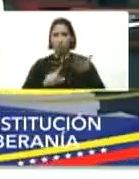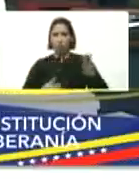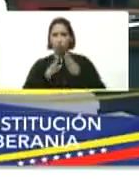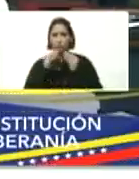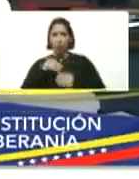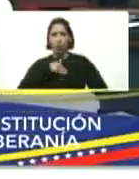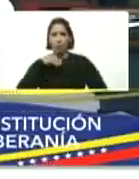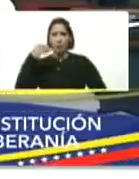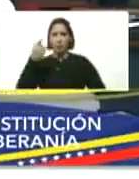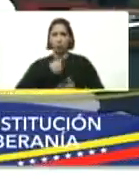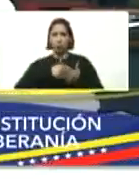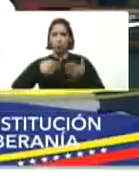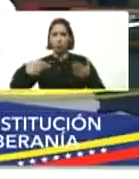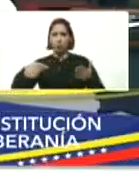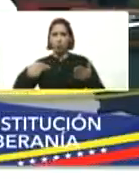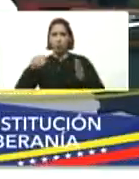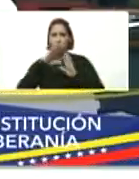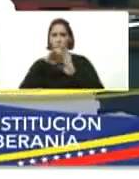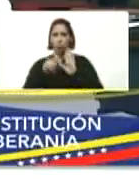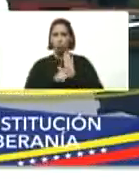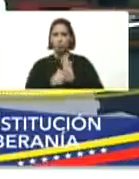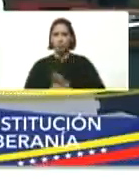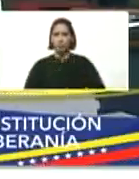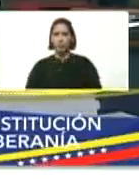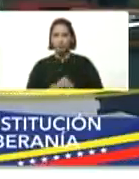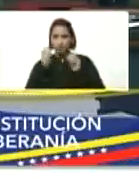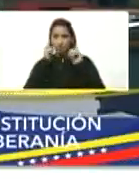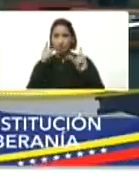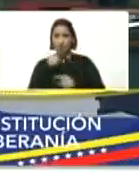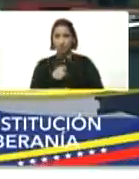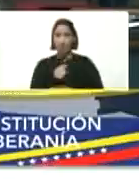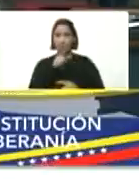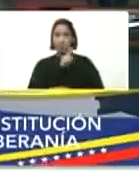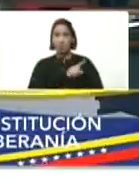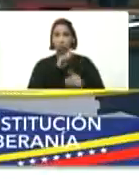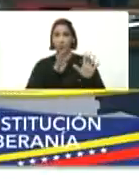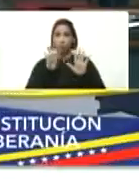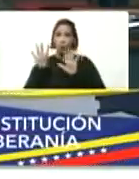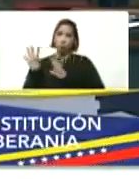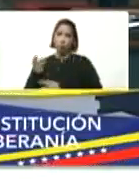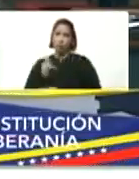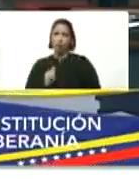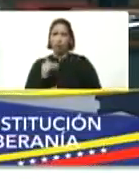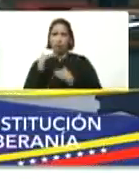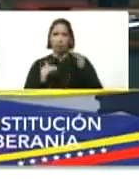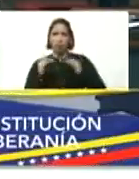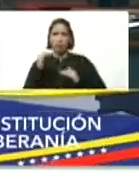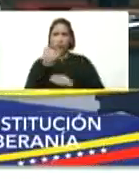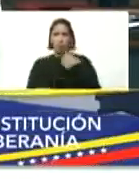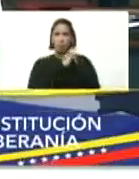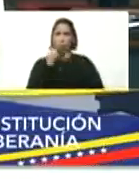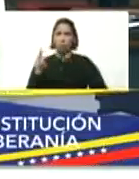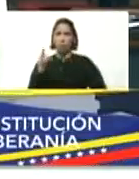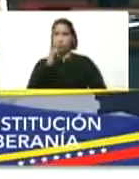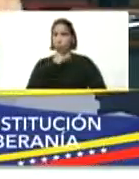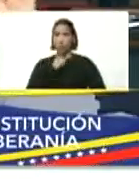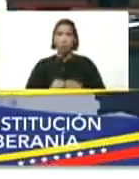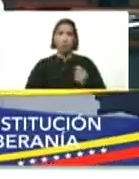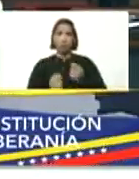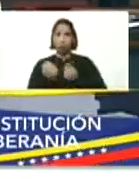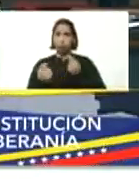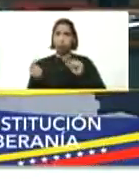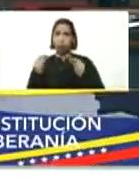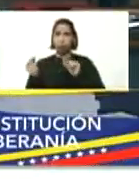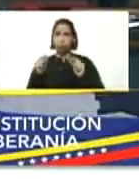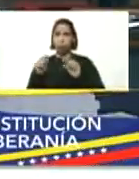y la letra de la Constitución. Increíble. Allí en el 99 hay conceptos como el equilibrio ecológico, que no era debate en